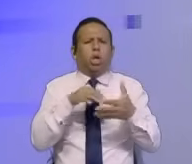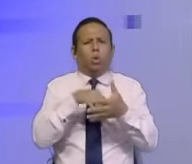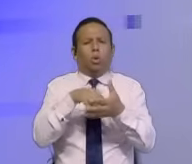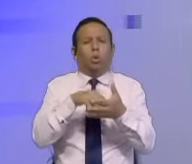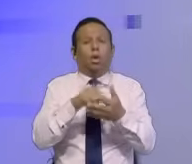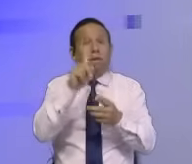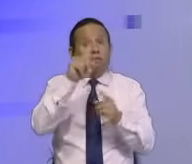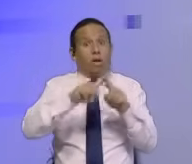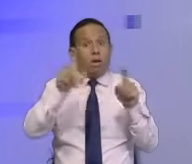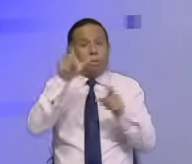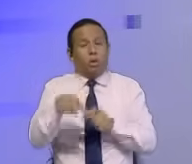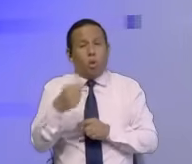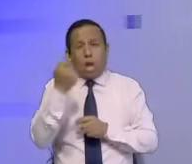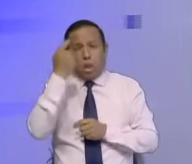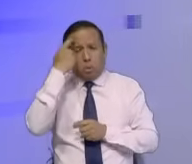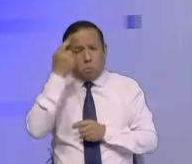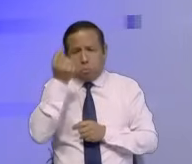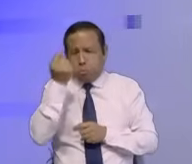siguiente reportaje.